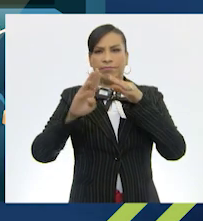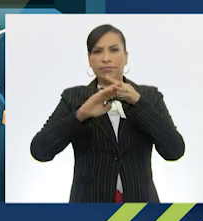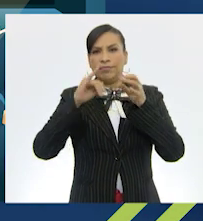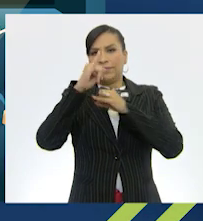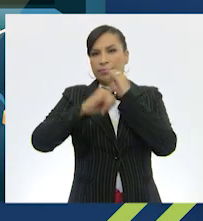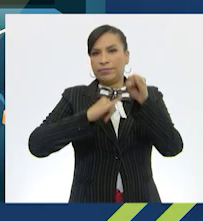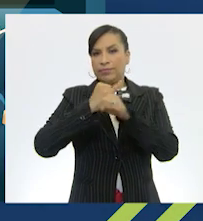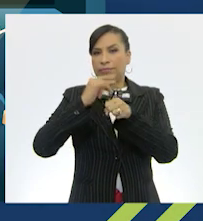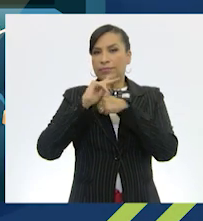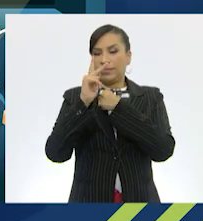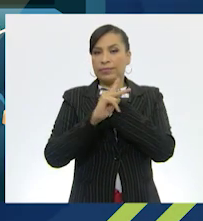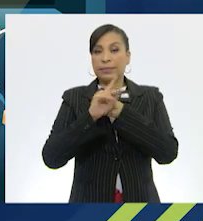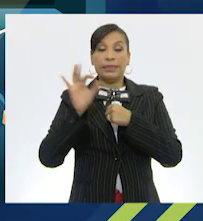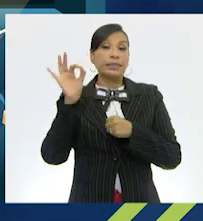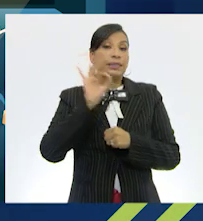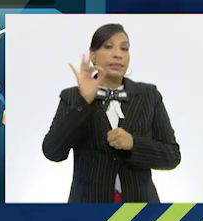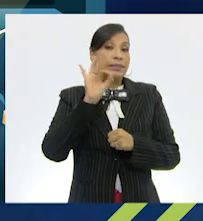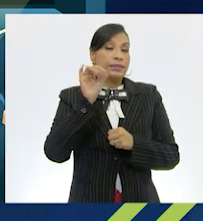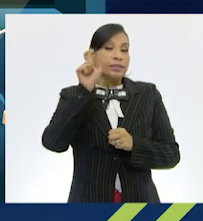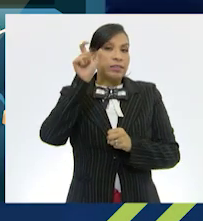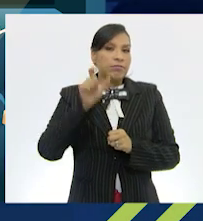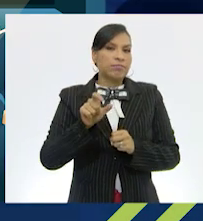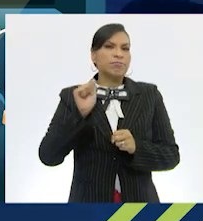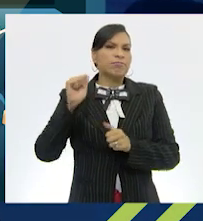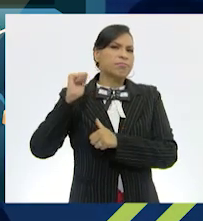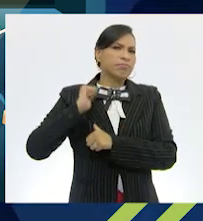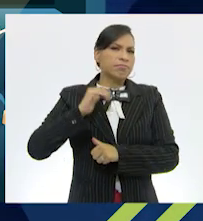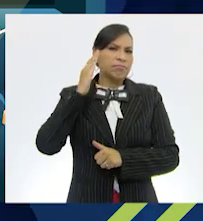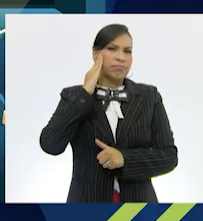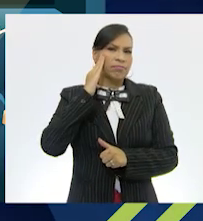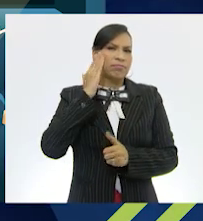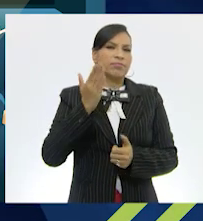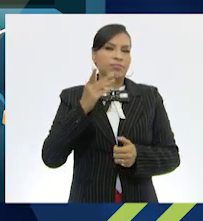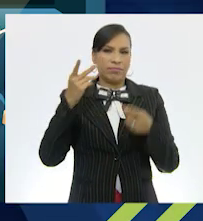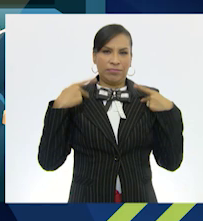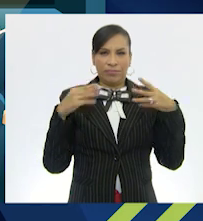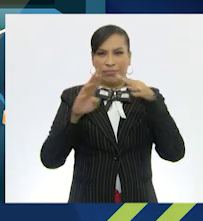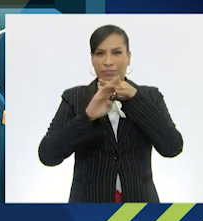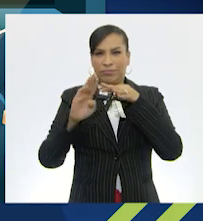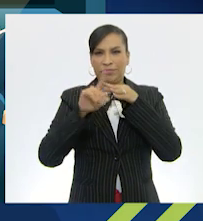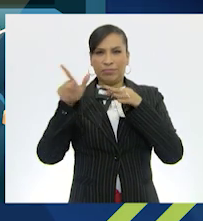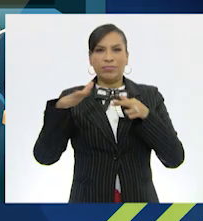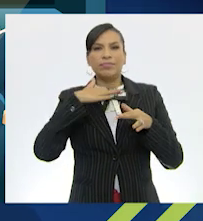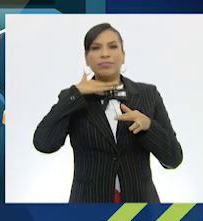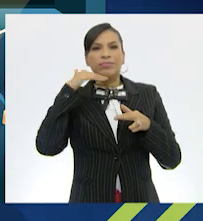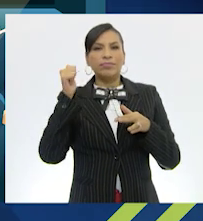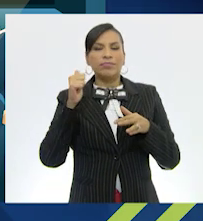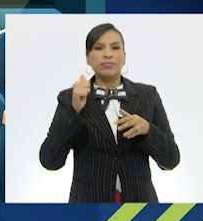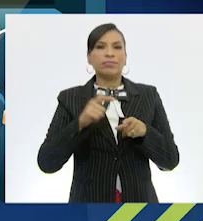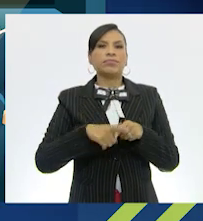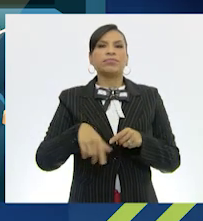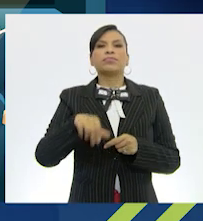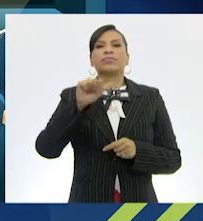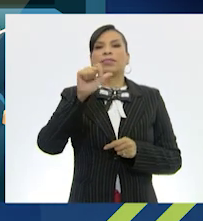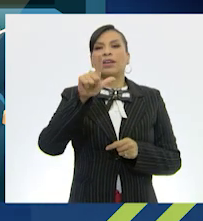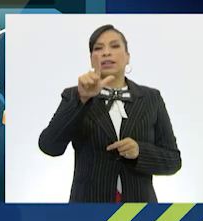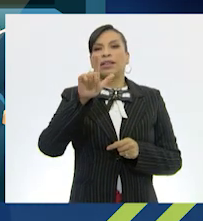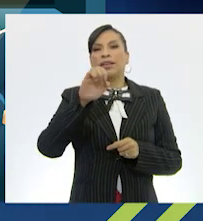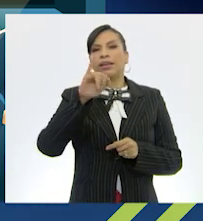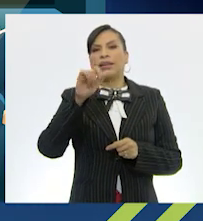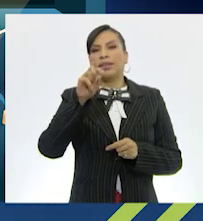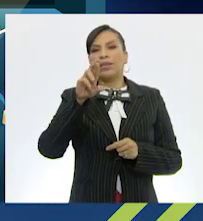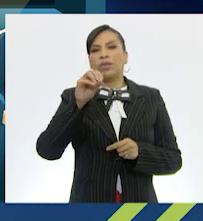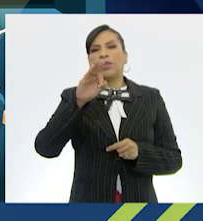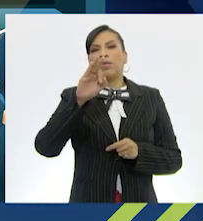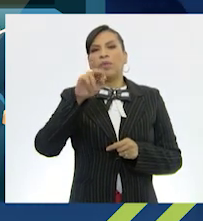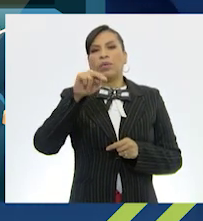país. Pero probablemente la figura tutelar, digamos, de la migración alemana es Alejandro von Humboldt. Alejandro